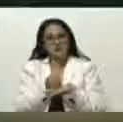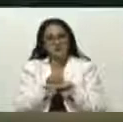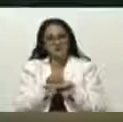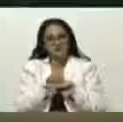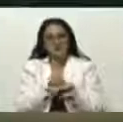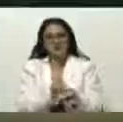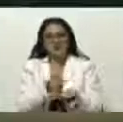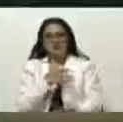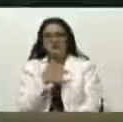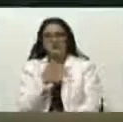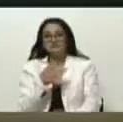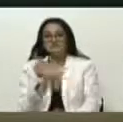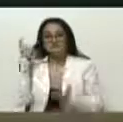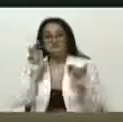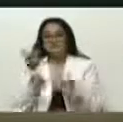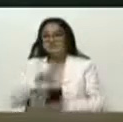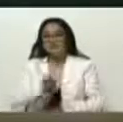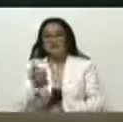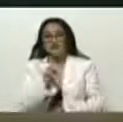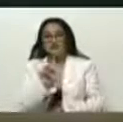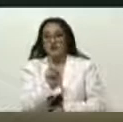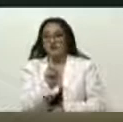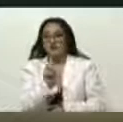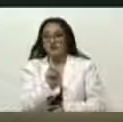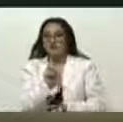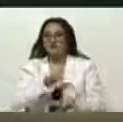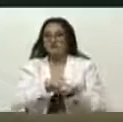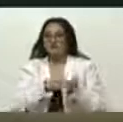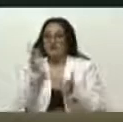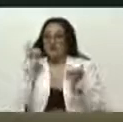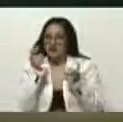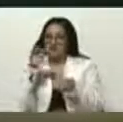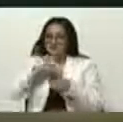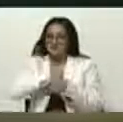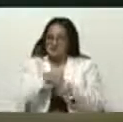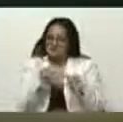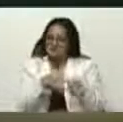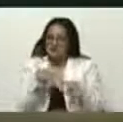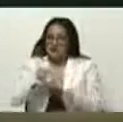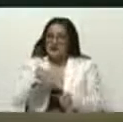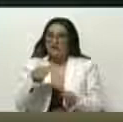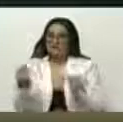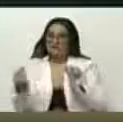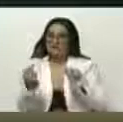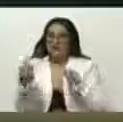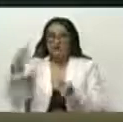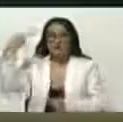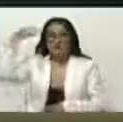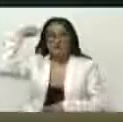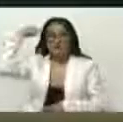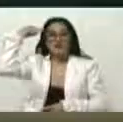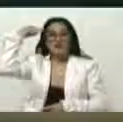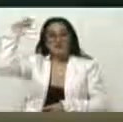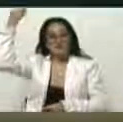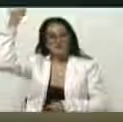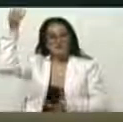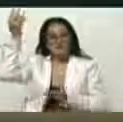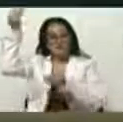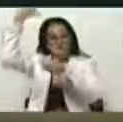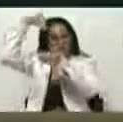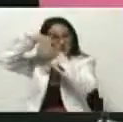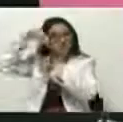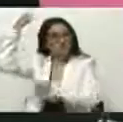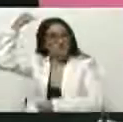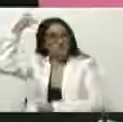sintamos que Chávez ha muerto, ha fallecido, se ha ido, sino que está aquí presente en el centro del debate, a la cabeza, a